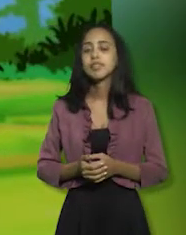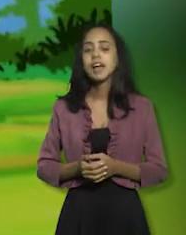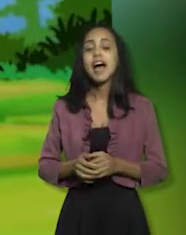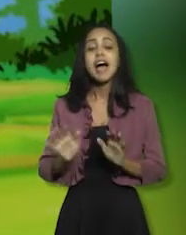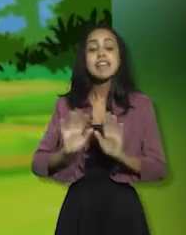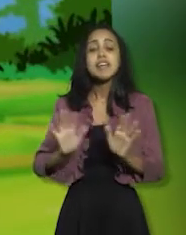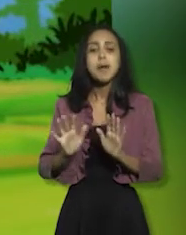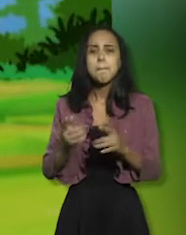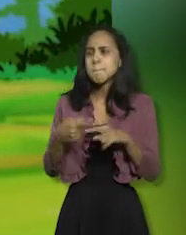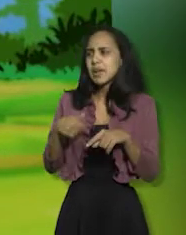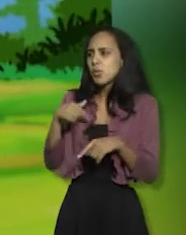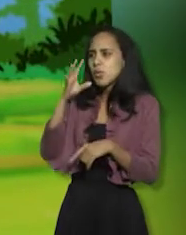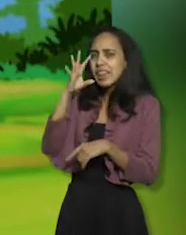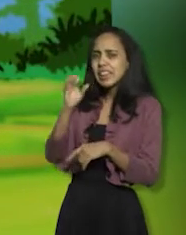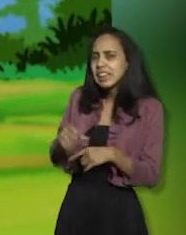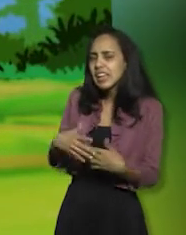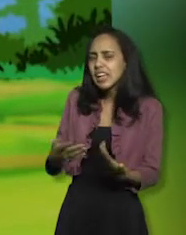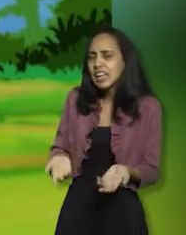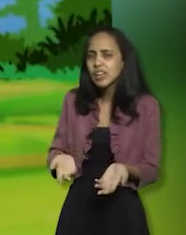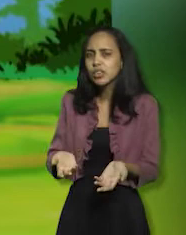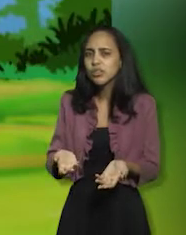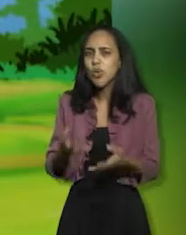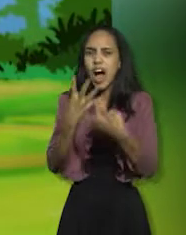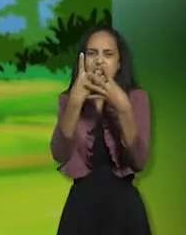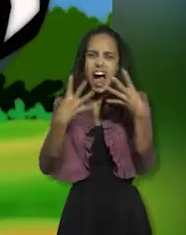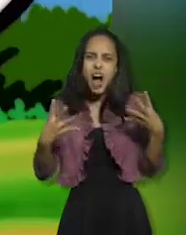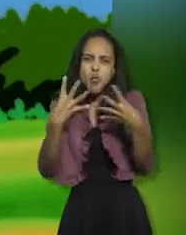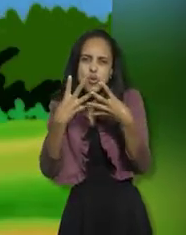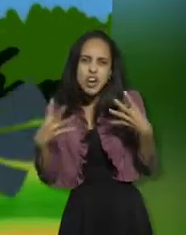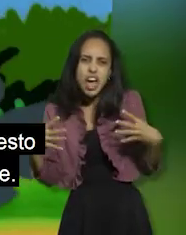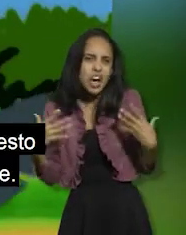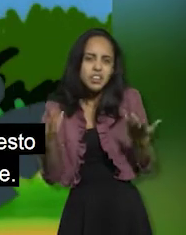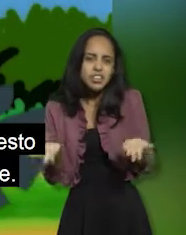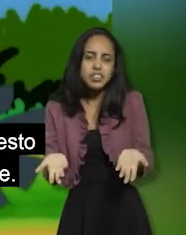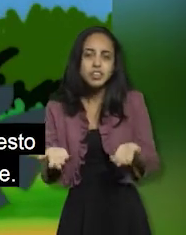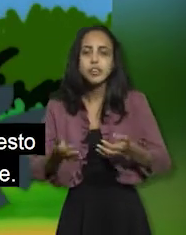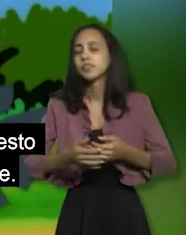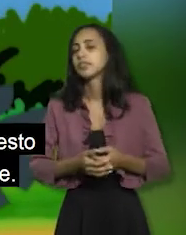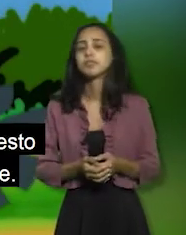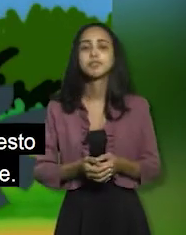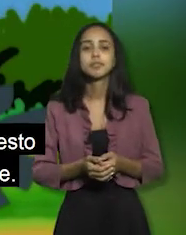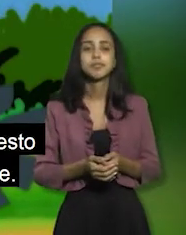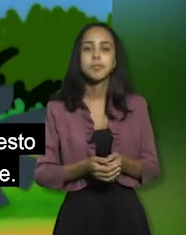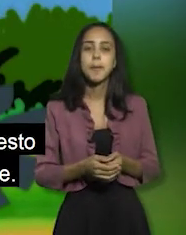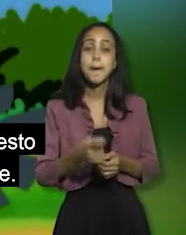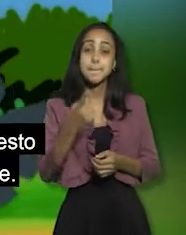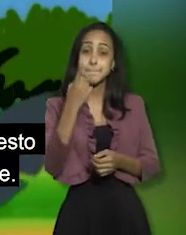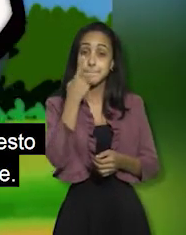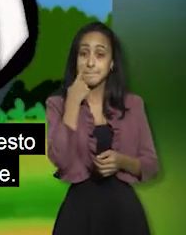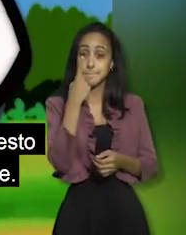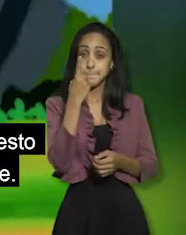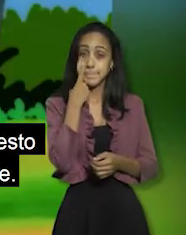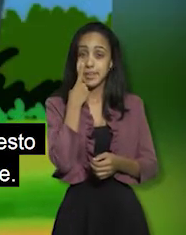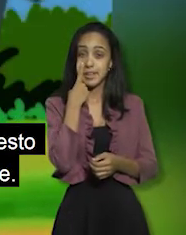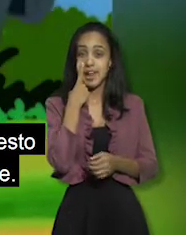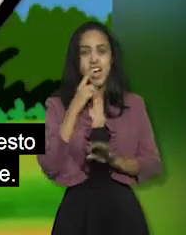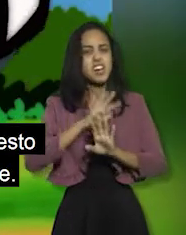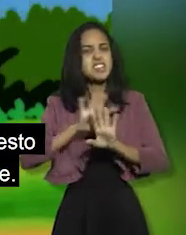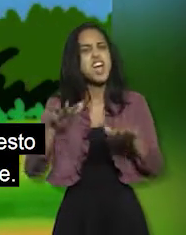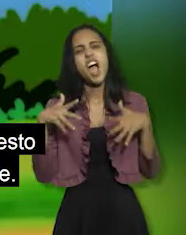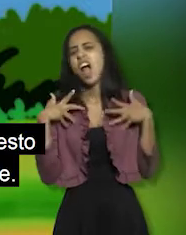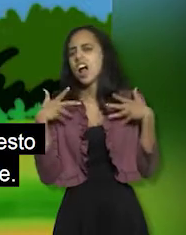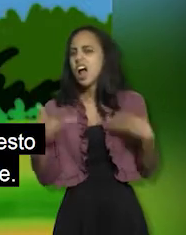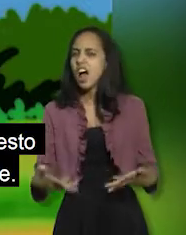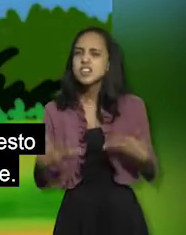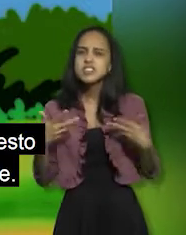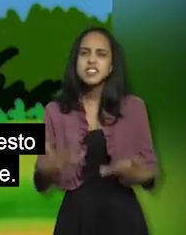Ajá, ya. Pero no entiendo dónde es que está la jaula. ¡Oye! ¡Psst! ¡Mira! ¡Plin! Ya estoy